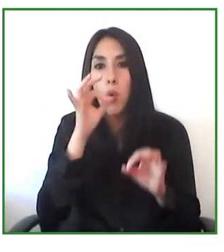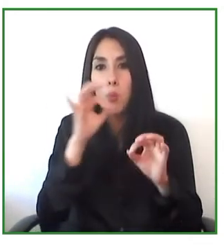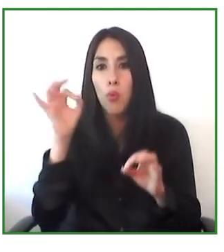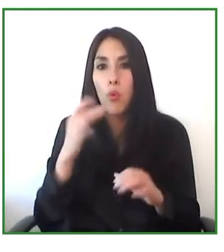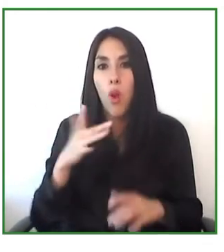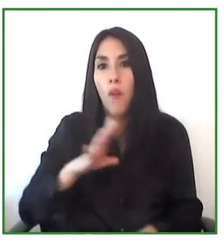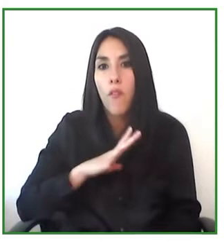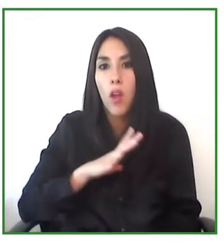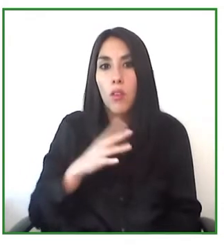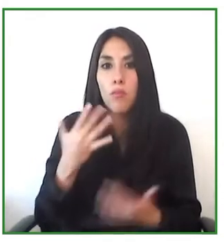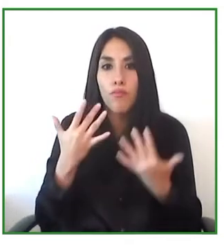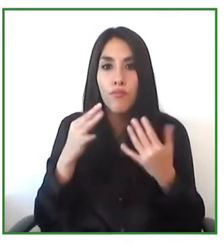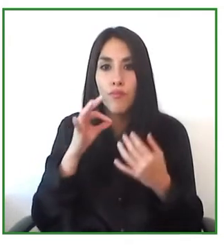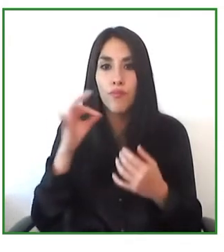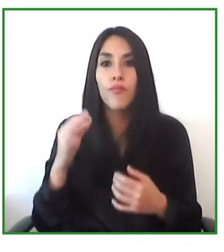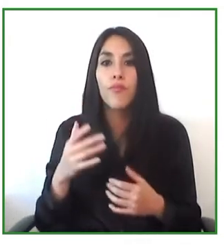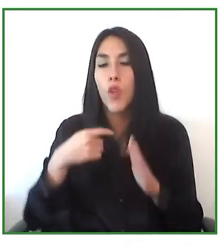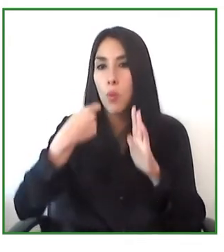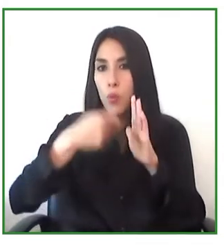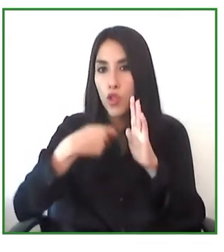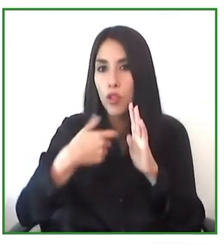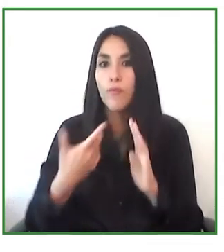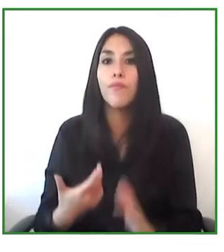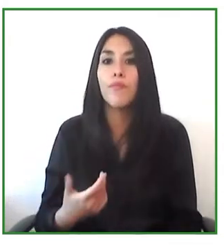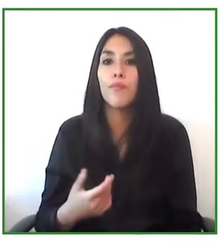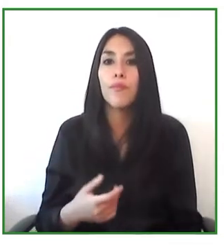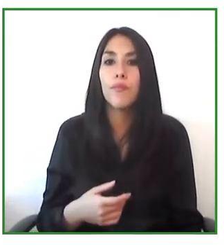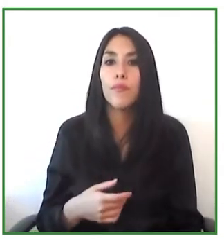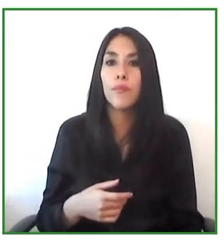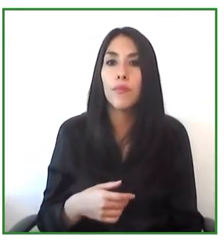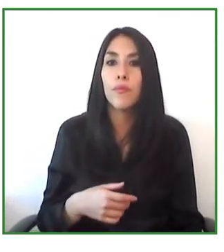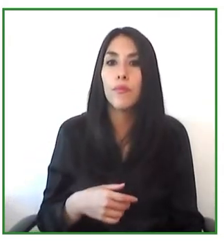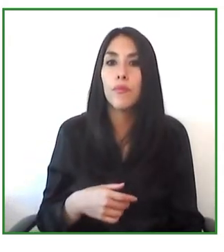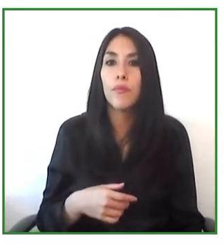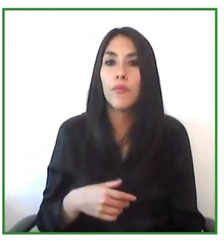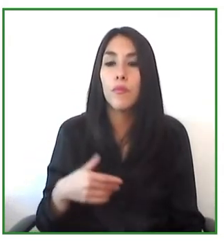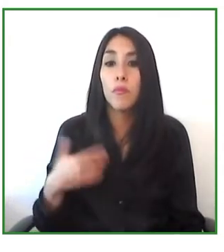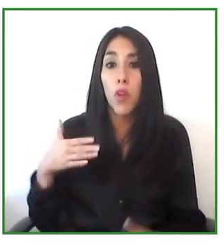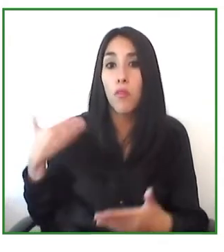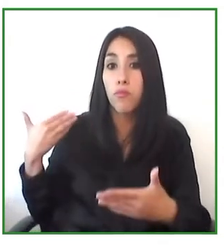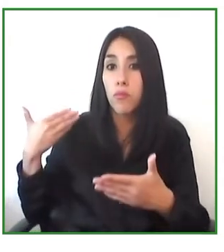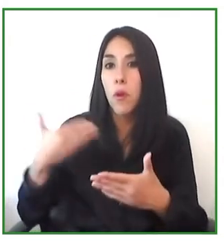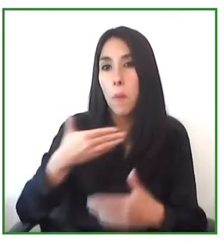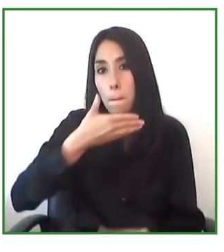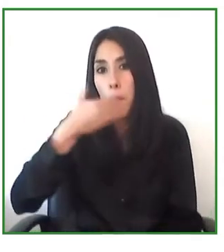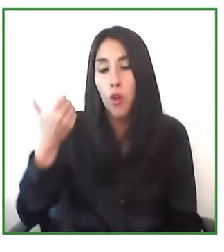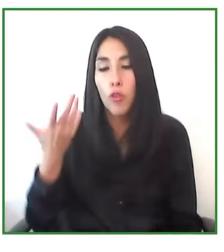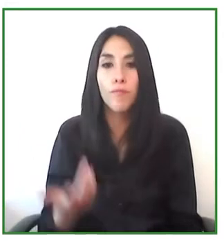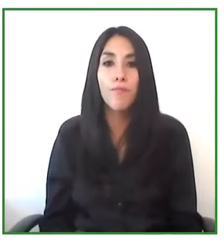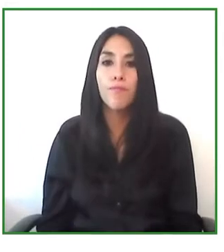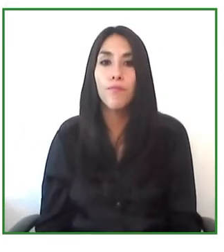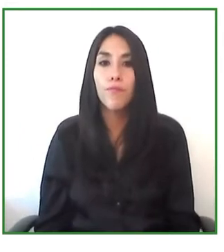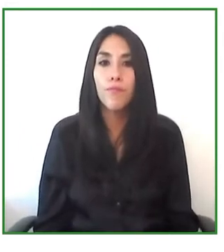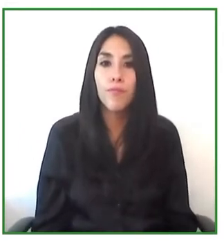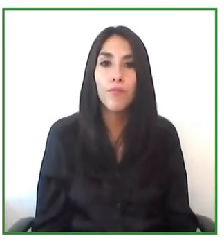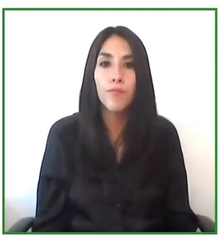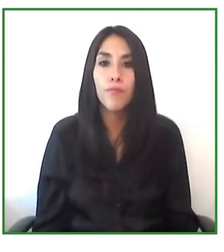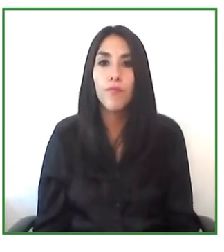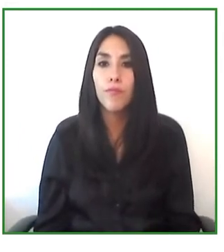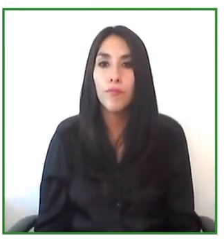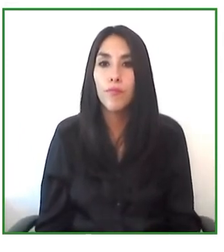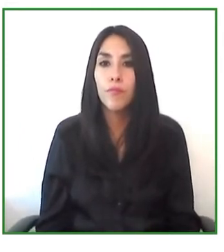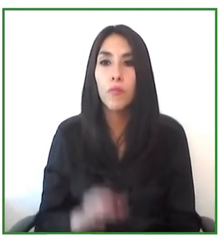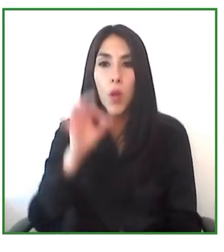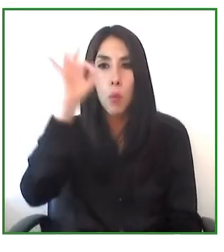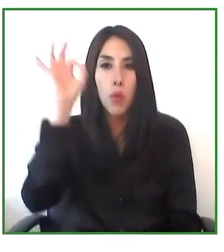requiere madurar un poco más. Sin embargo, y estos eran indicadores que no teníamos contemplados desde el principio,